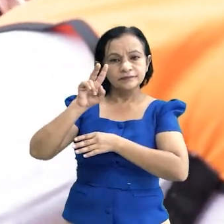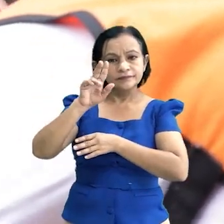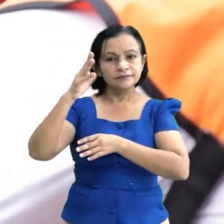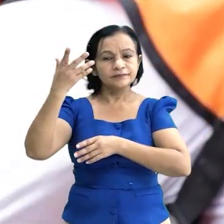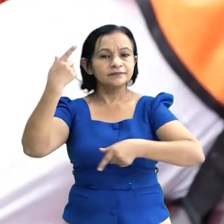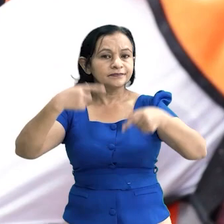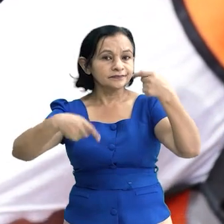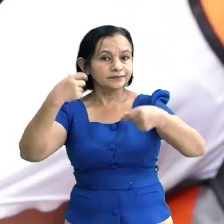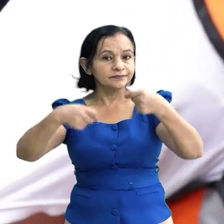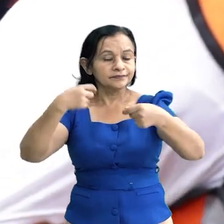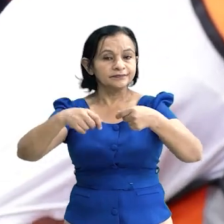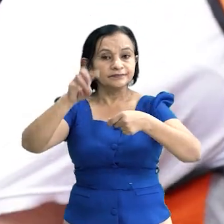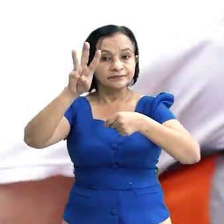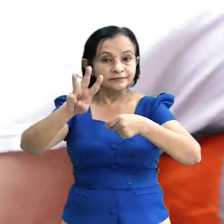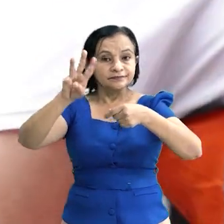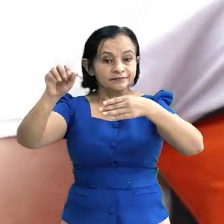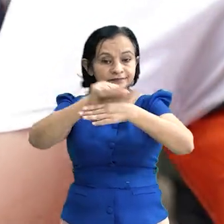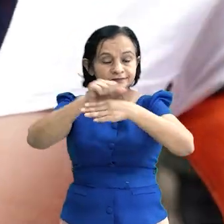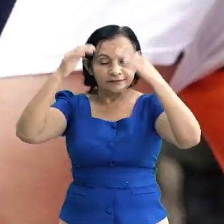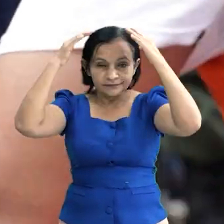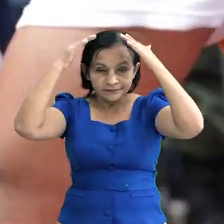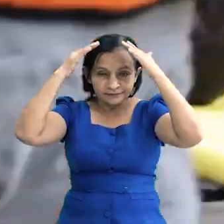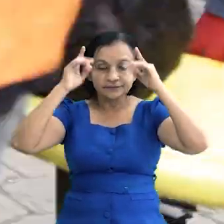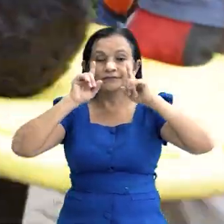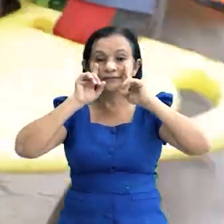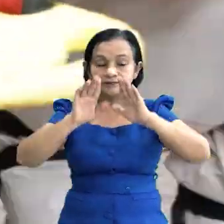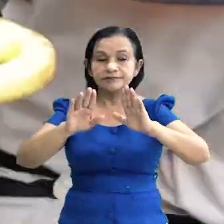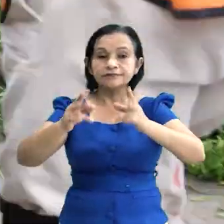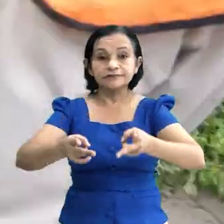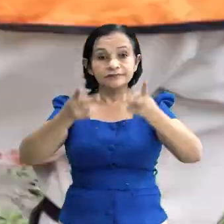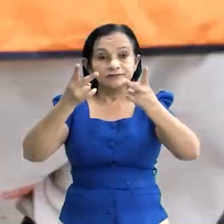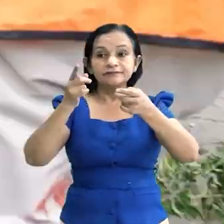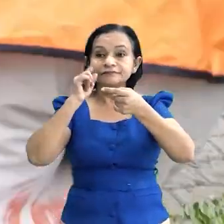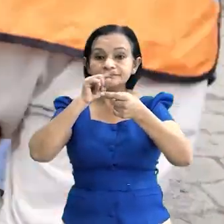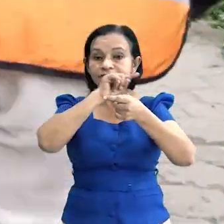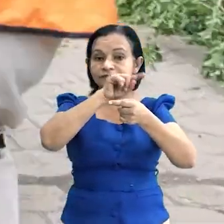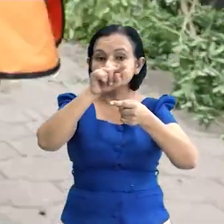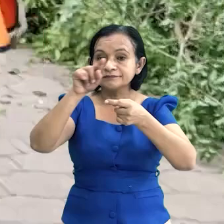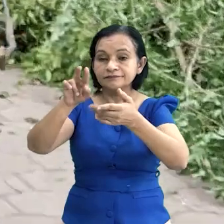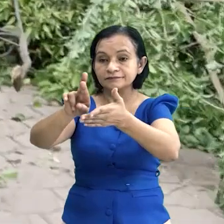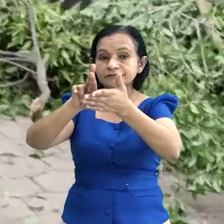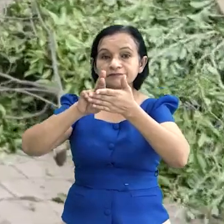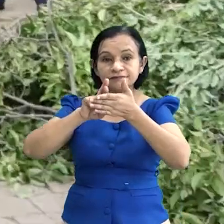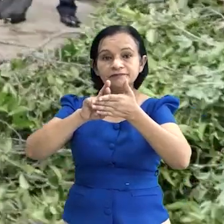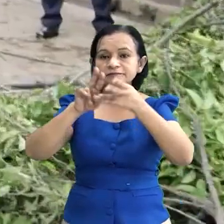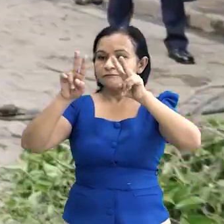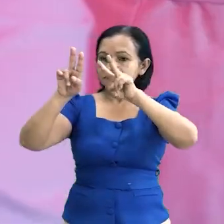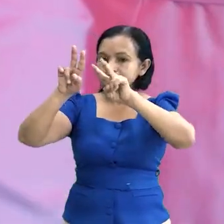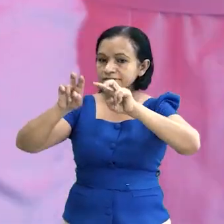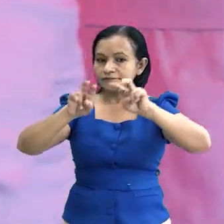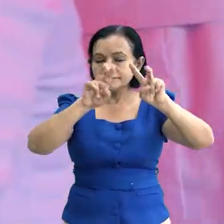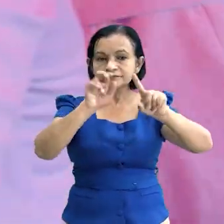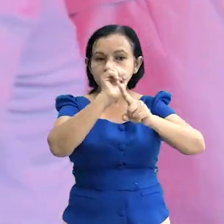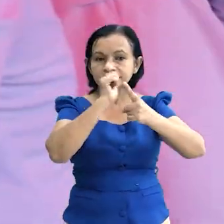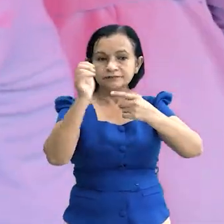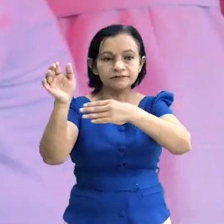de septiembre durante el tercer ejercicio nacional de preparación para proteger la vida. Este resultado fue evaluado en una asamblea